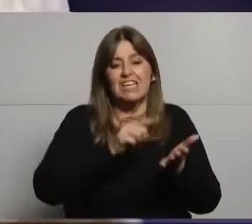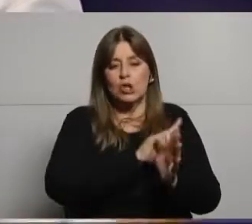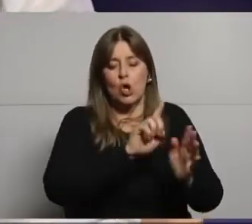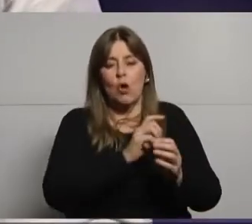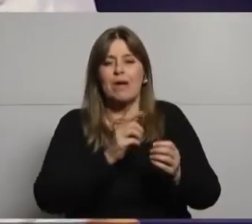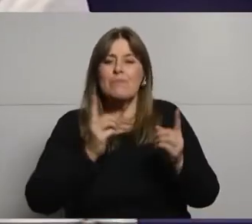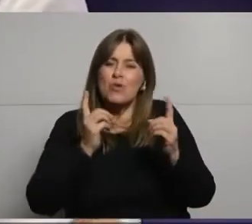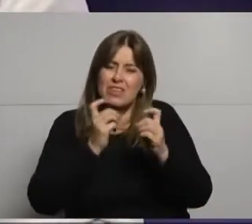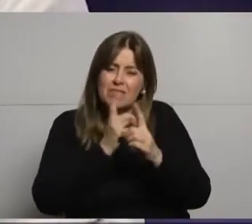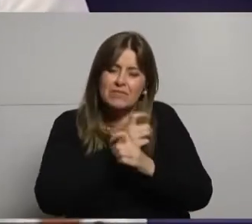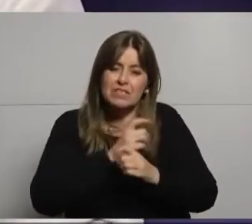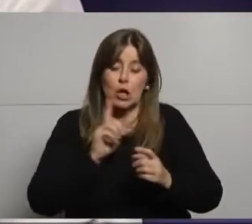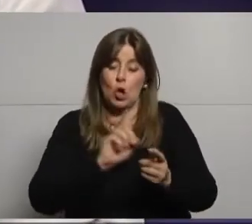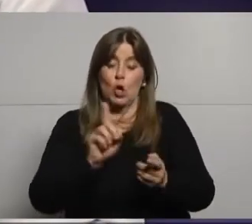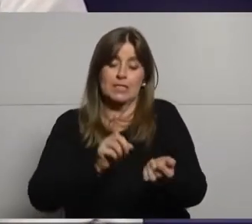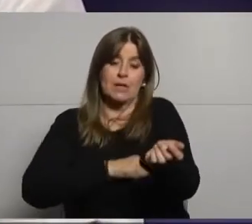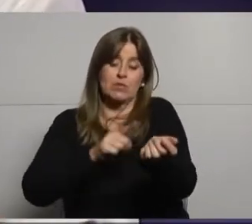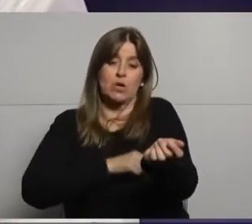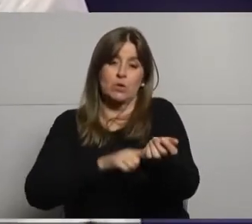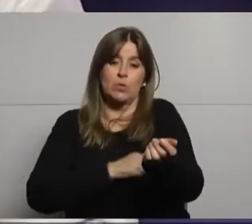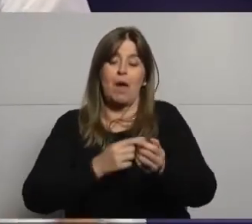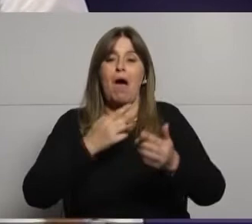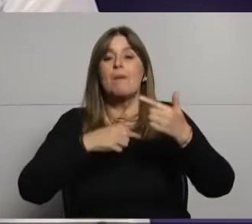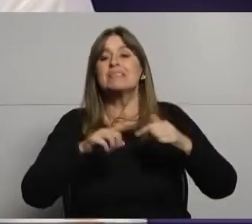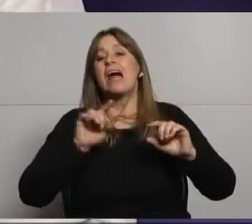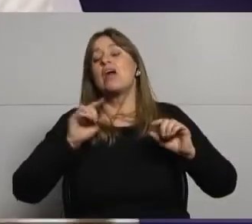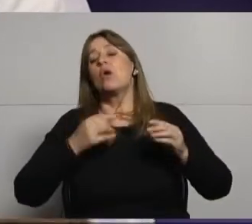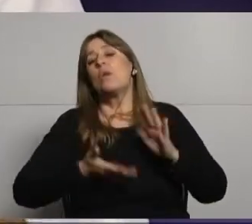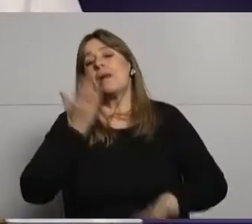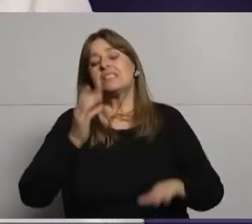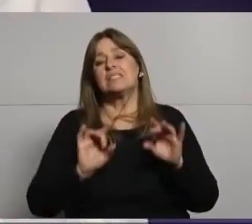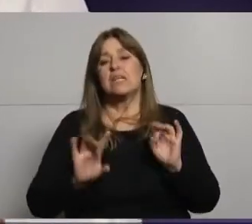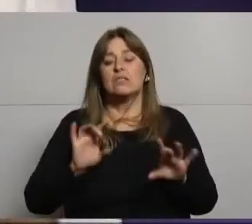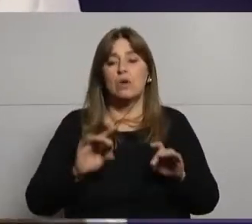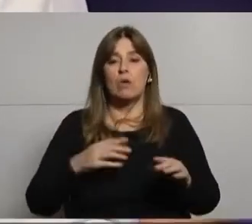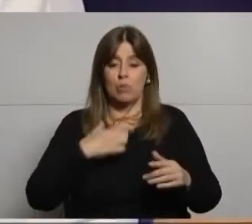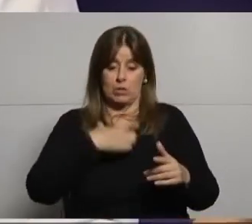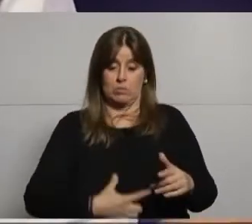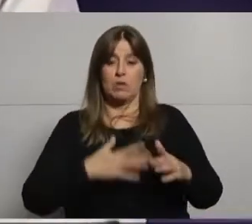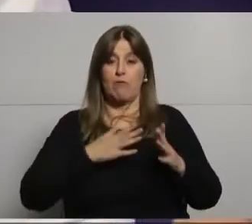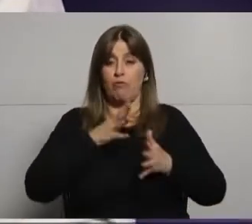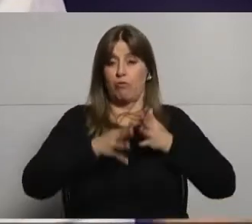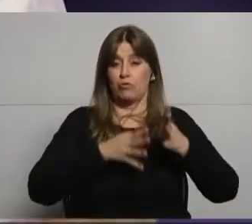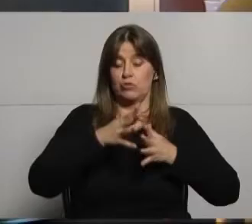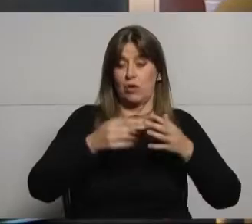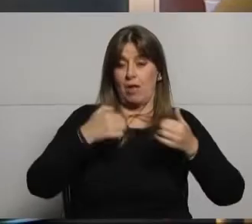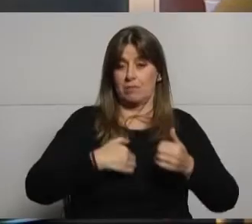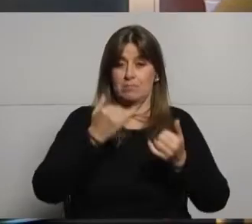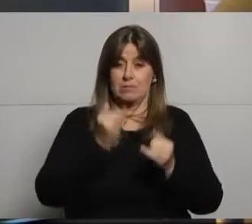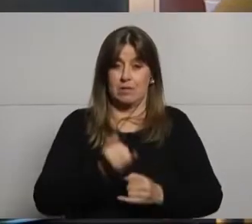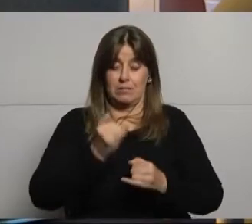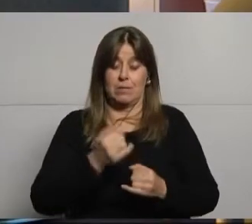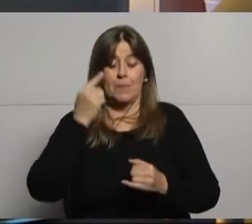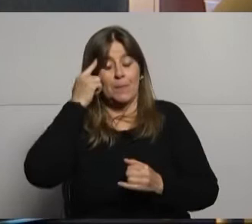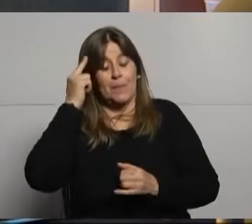cuesta más, no estamos tan acostumbrados, a pesar de que es lo más natural, porque de hecho nuestro cuerpo funciona así, es decir, no sé,